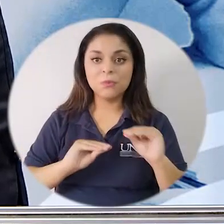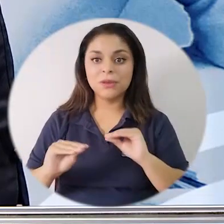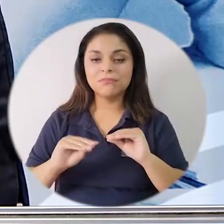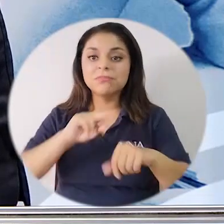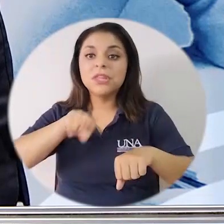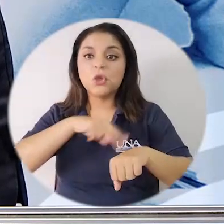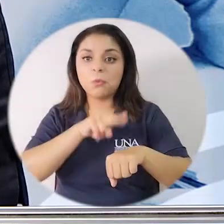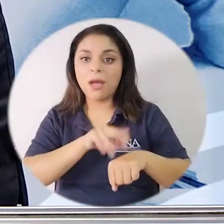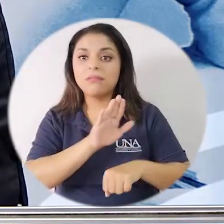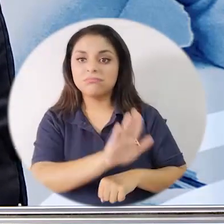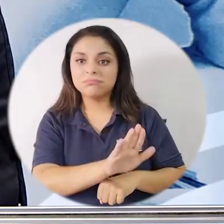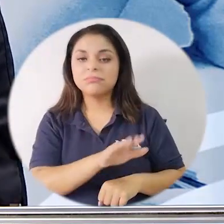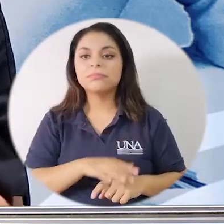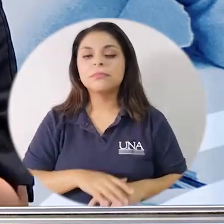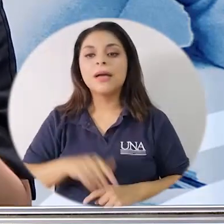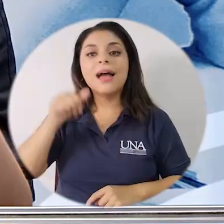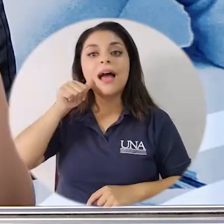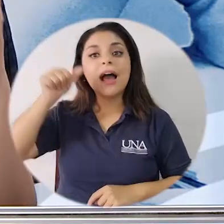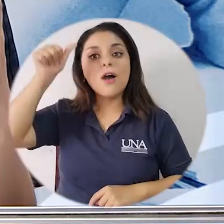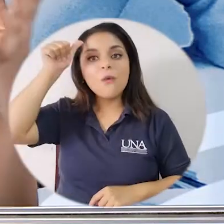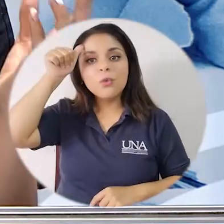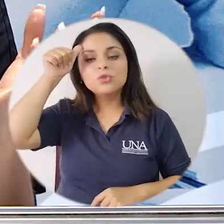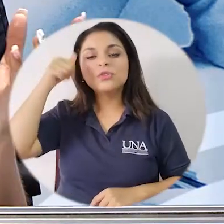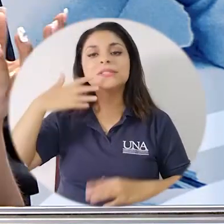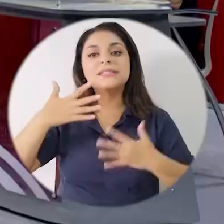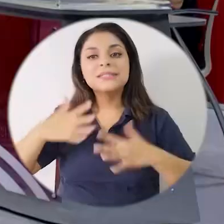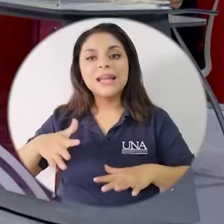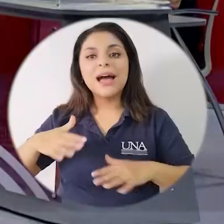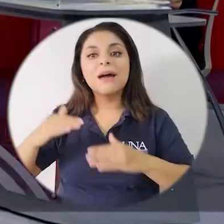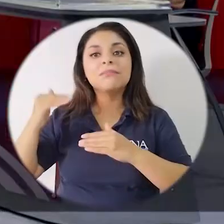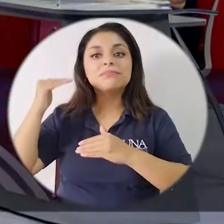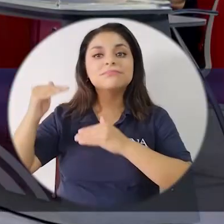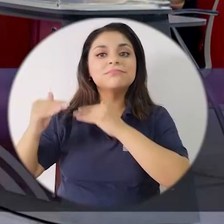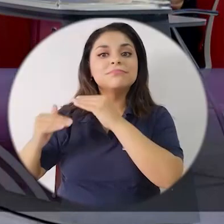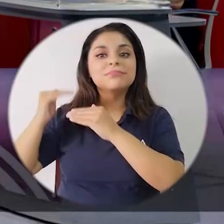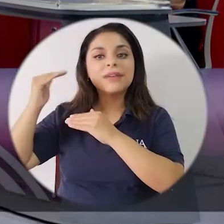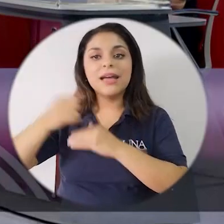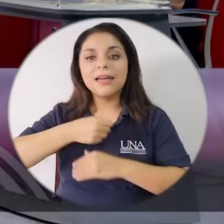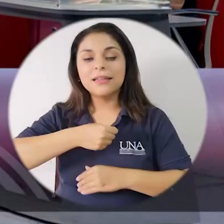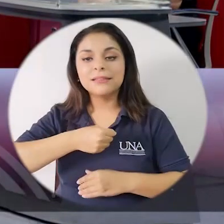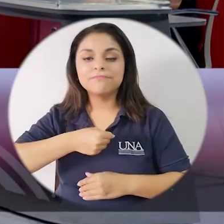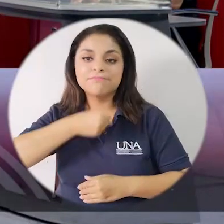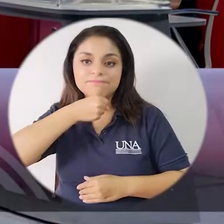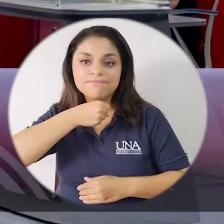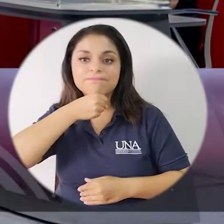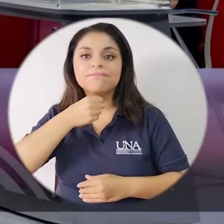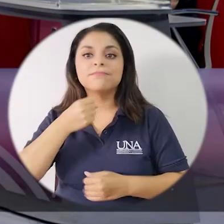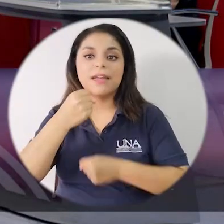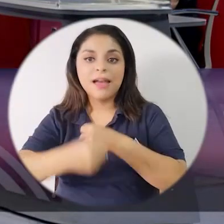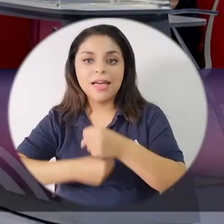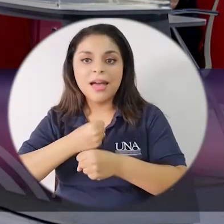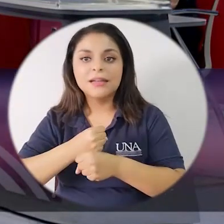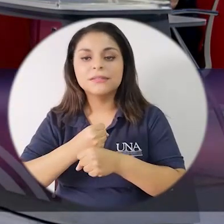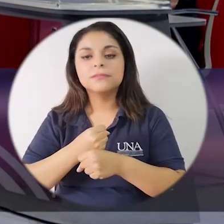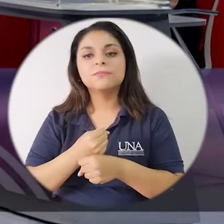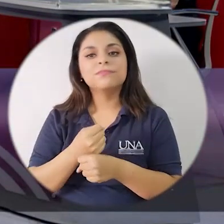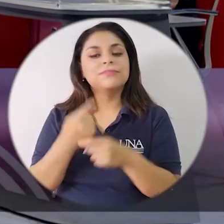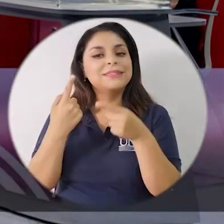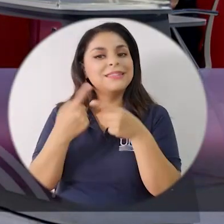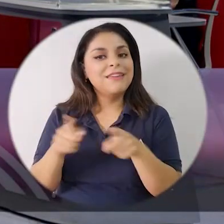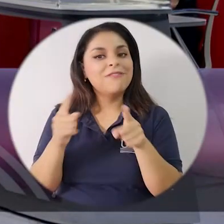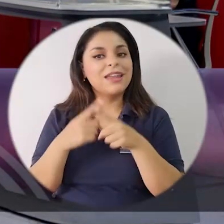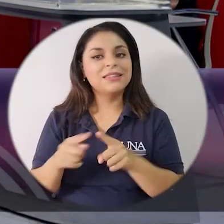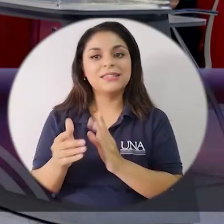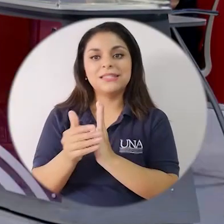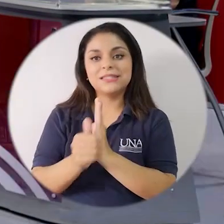del niño. Los adultos, conforme avanzamos en edad, vamos adquiriendo nuevas destrezas y nuevas formas de vida.